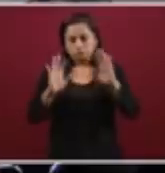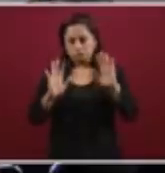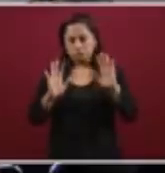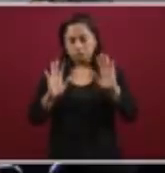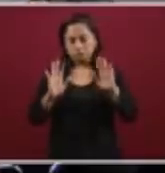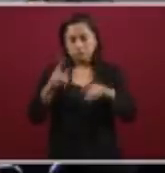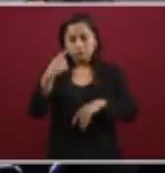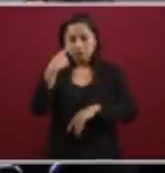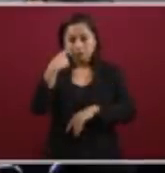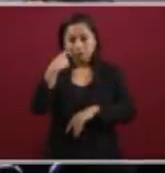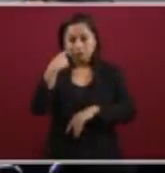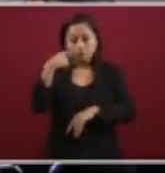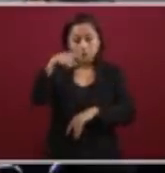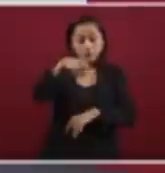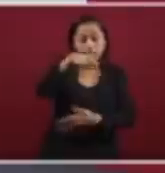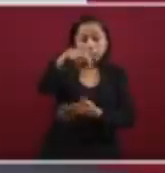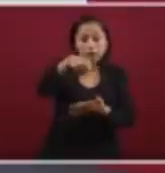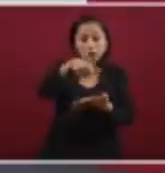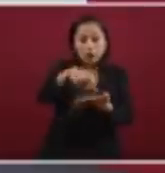se apoye